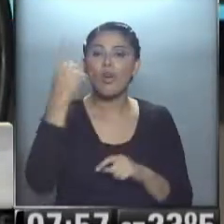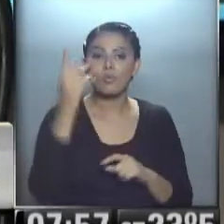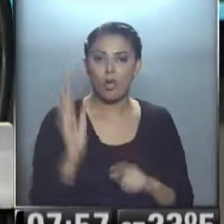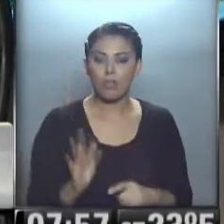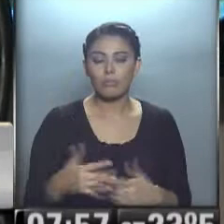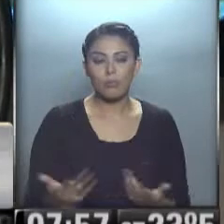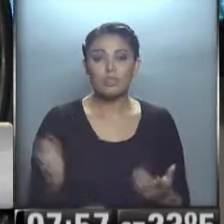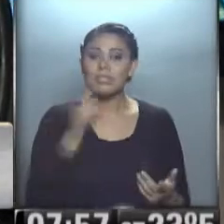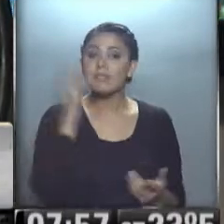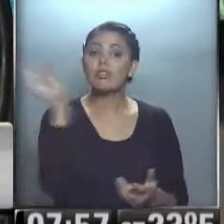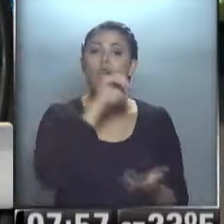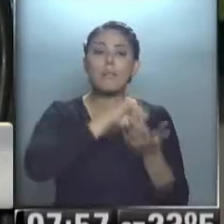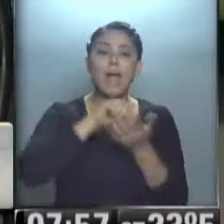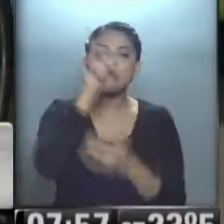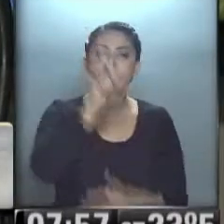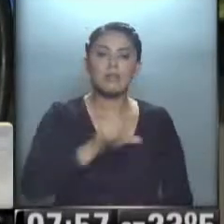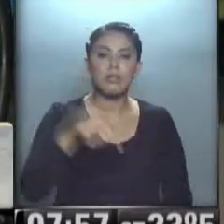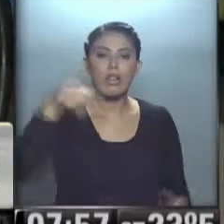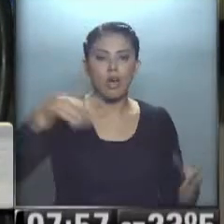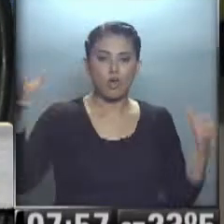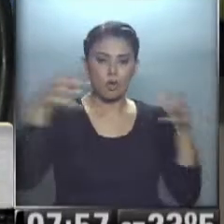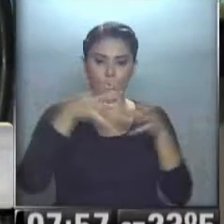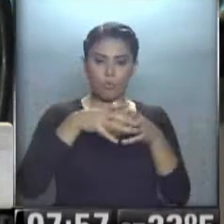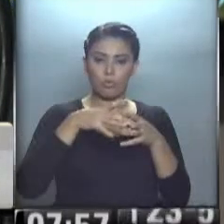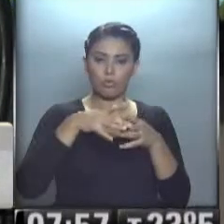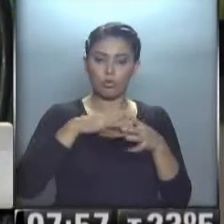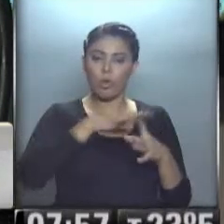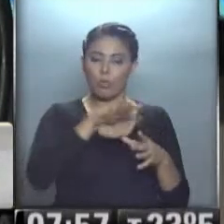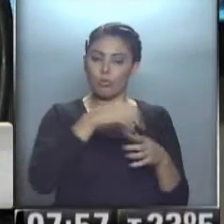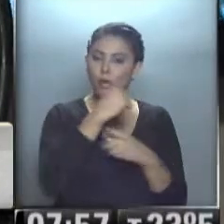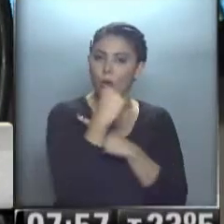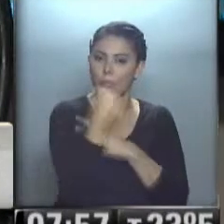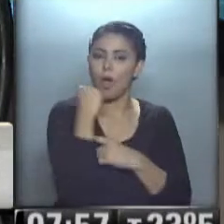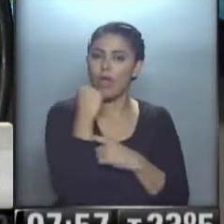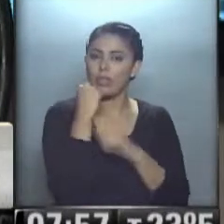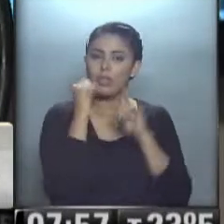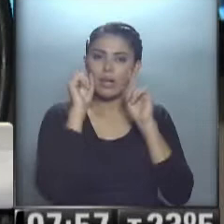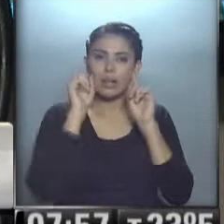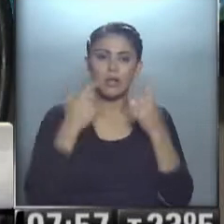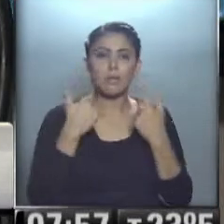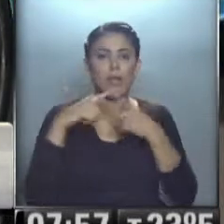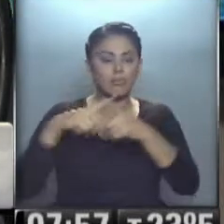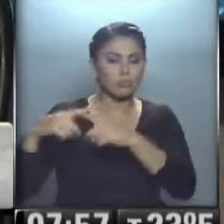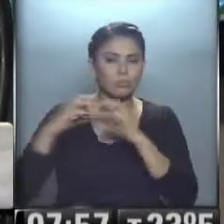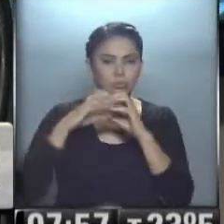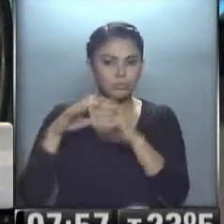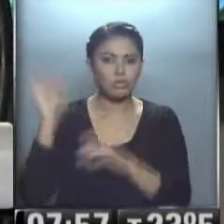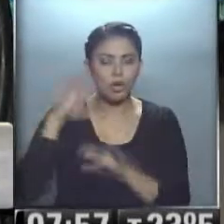formamos un sector de gran poder y con por lo tanto con mucho poder de negociación